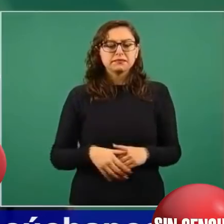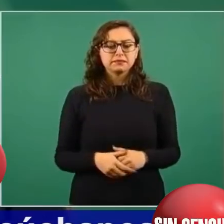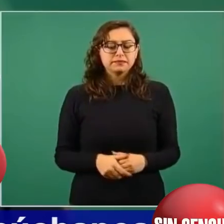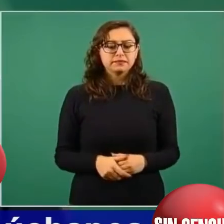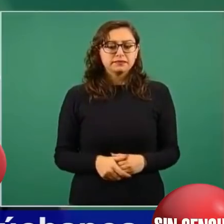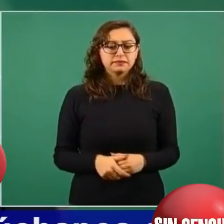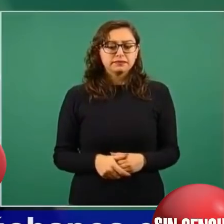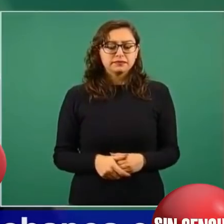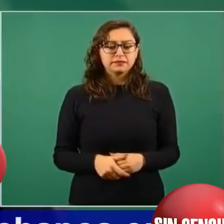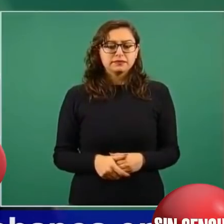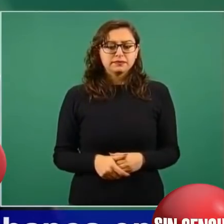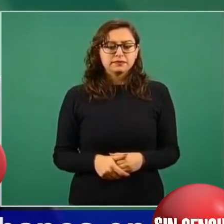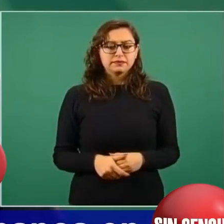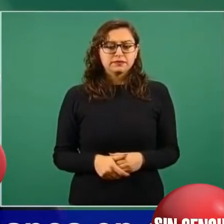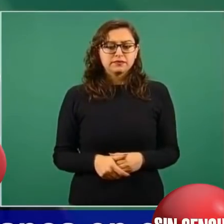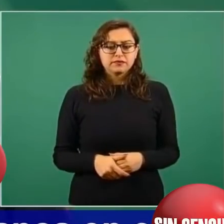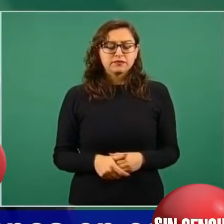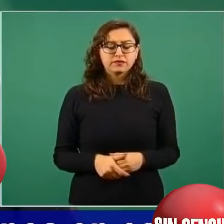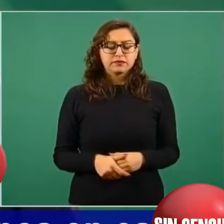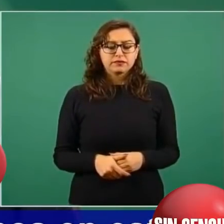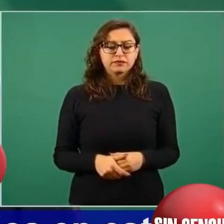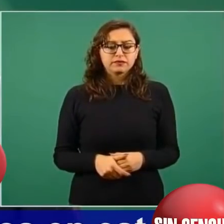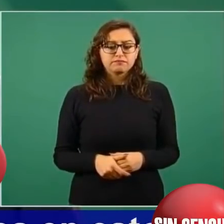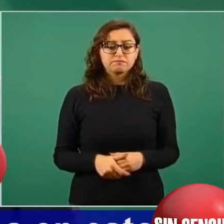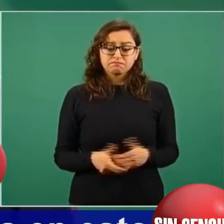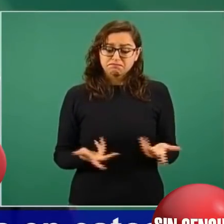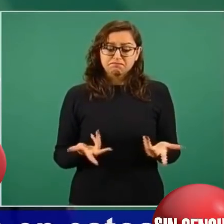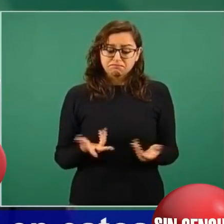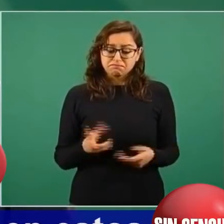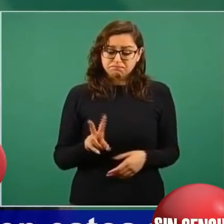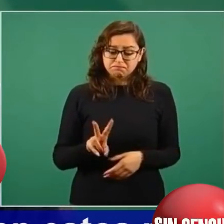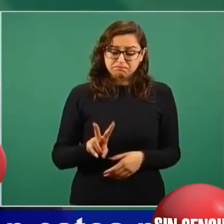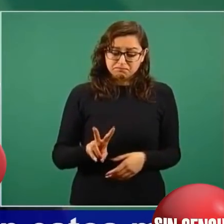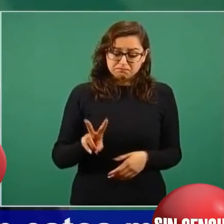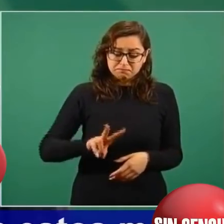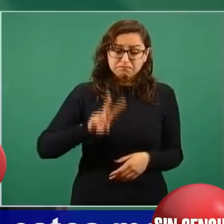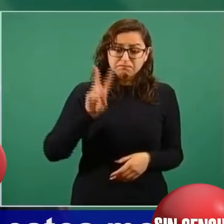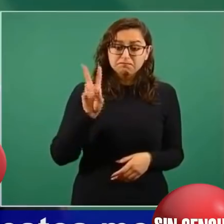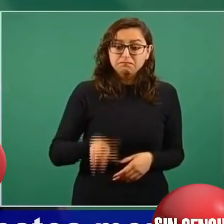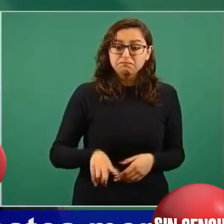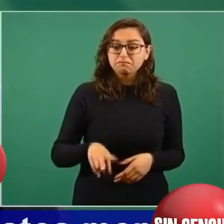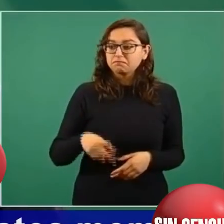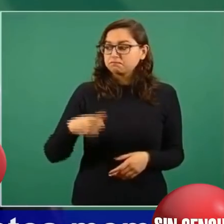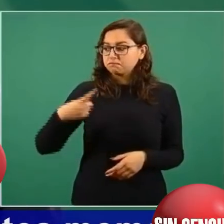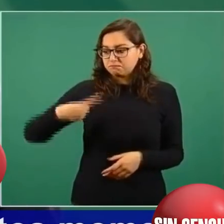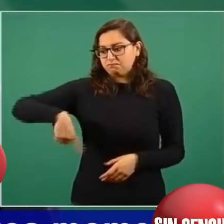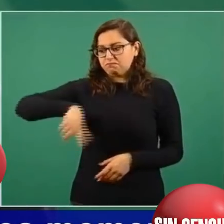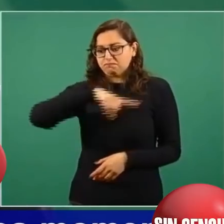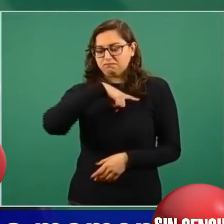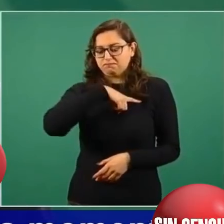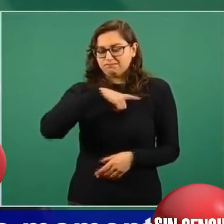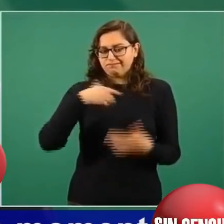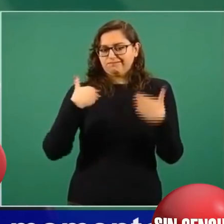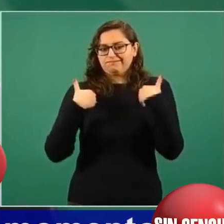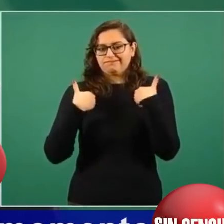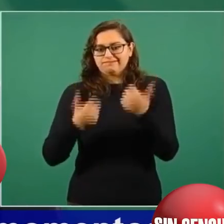como todos sabemos, es fundamental la educación